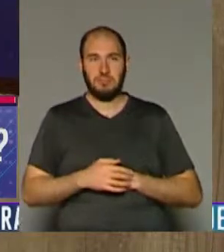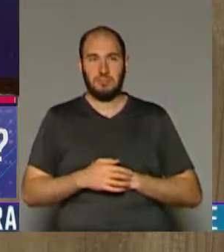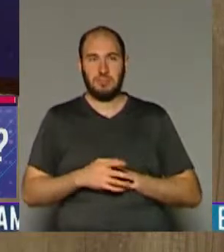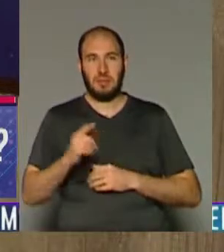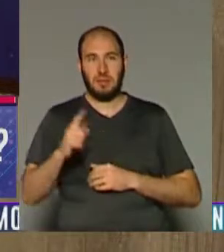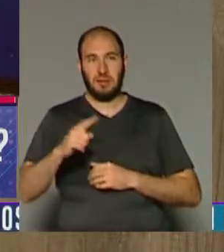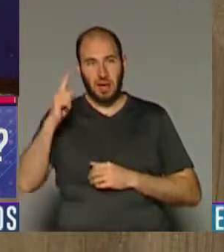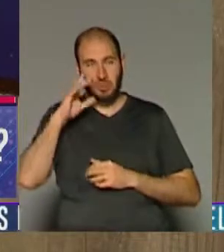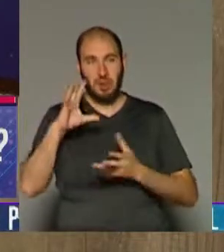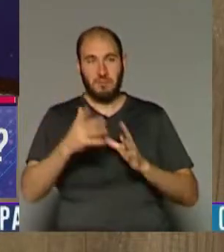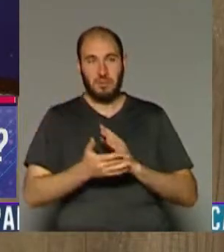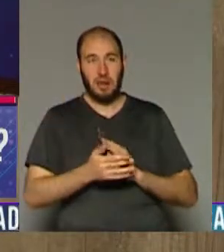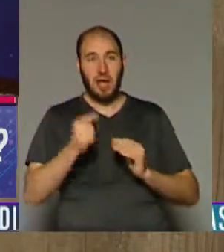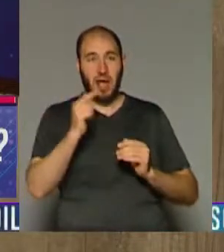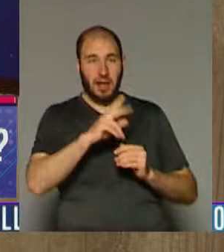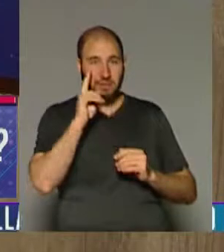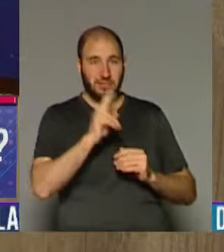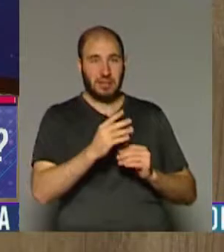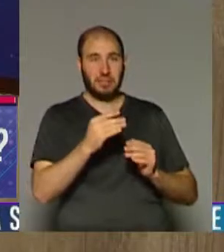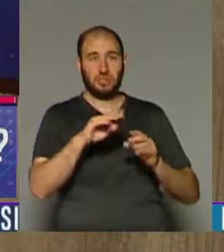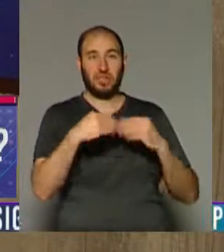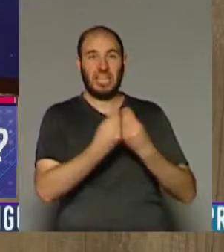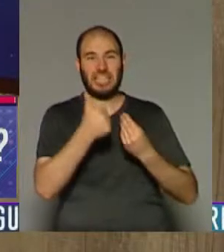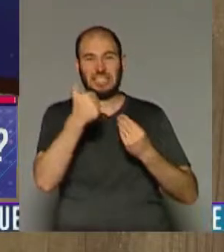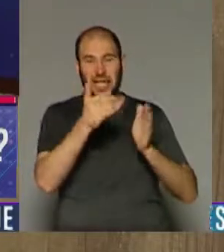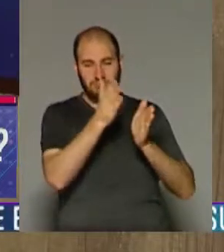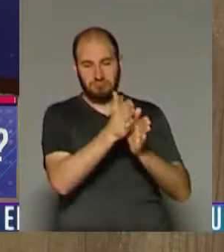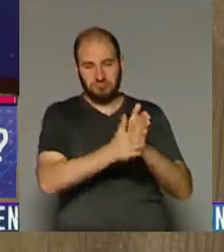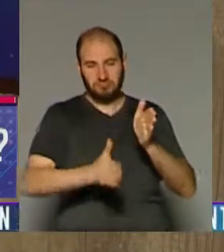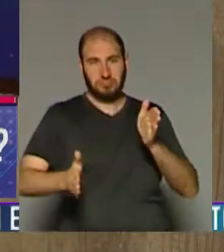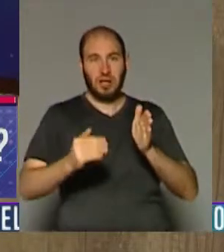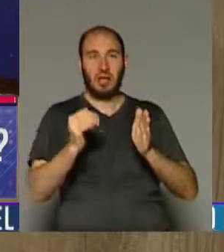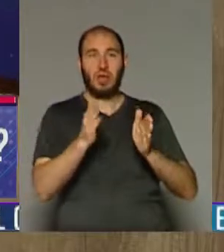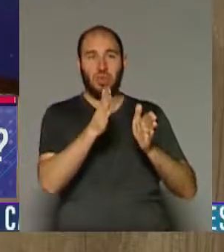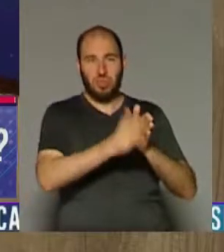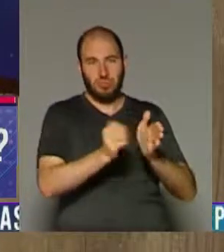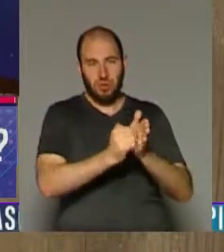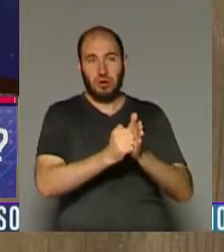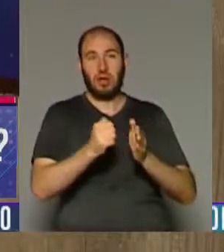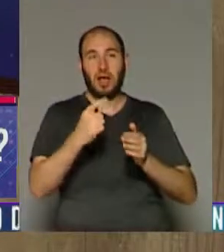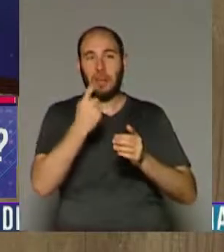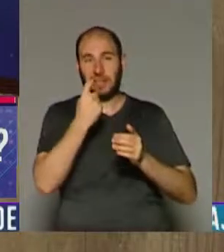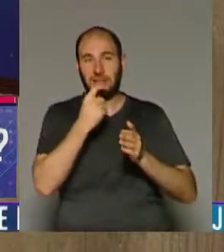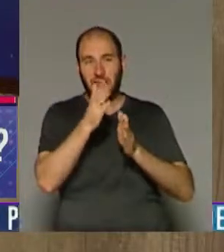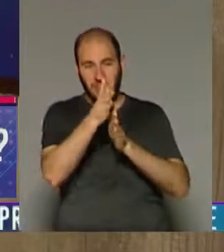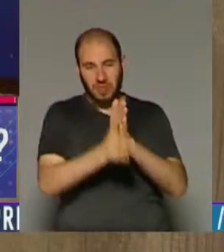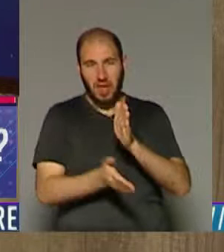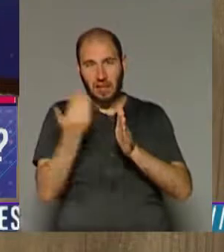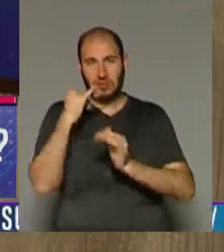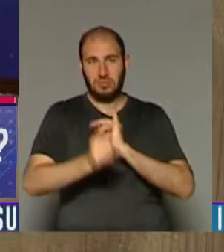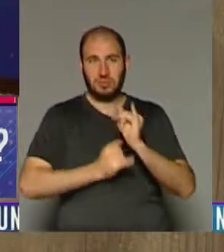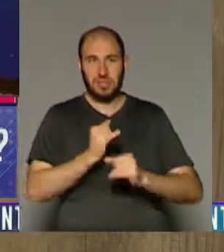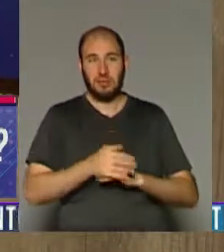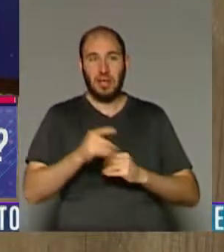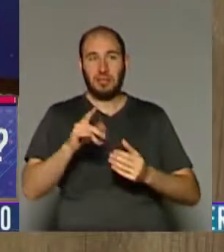a pensarlo de esa manera. Aquí vemos, son 6 placas, lleva una placa de Durlock, lleva los perfiles de acero galvanizado, como decíamos, este